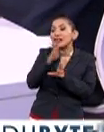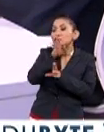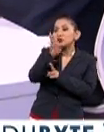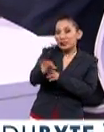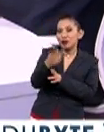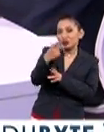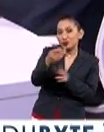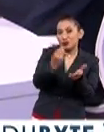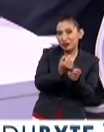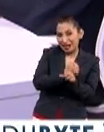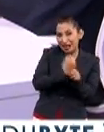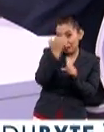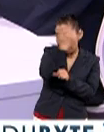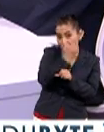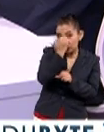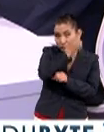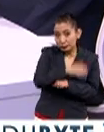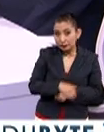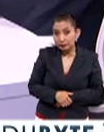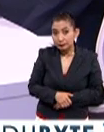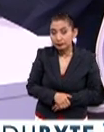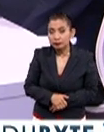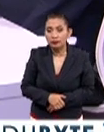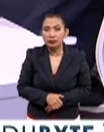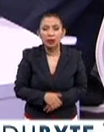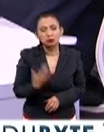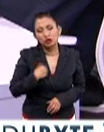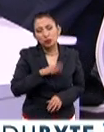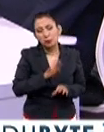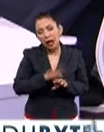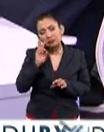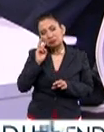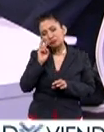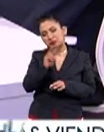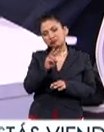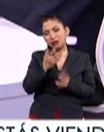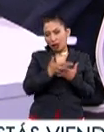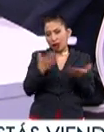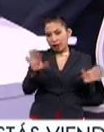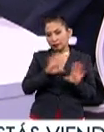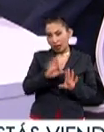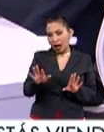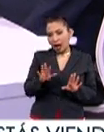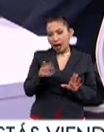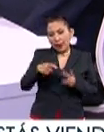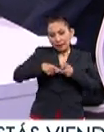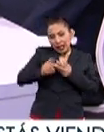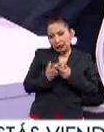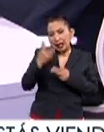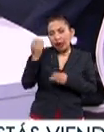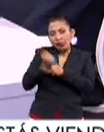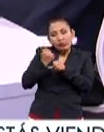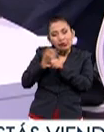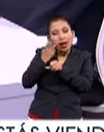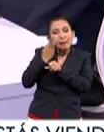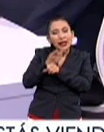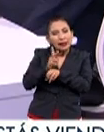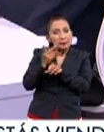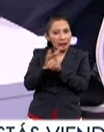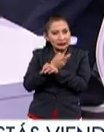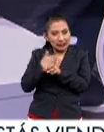resultó evaluada la clase. Pues nos fijamos más bien en que ahora que ya la estamos poniendo en